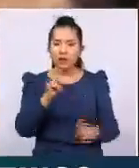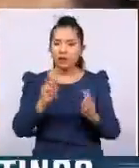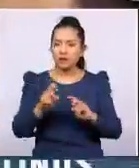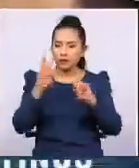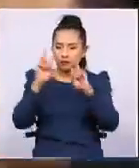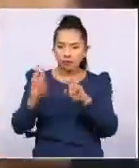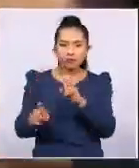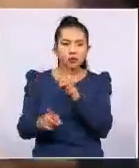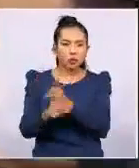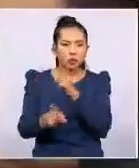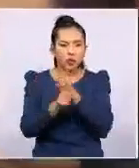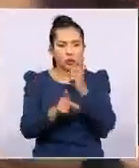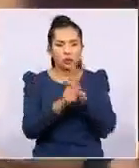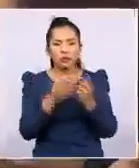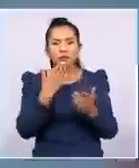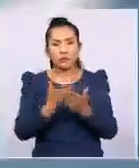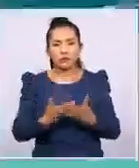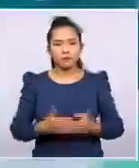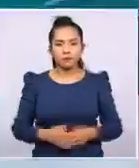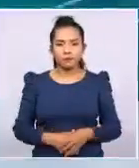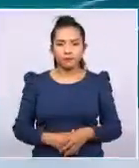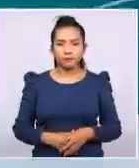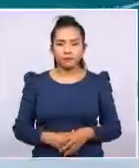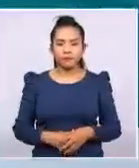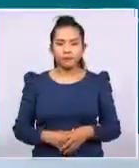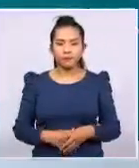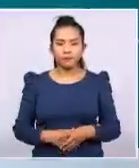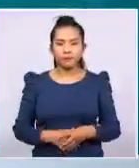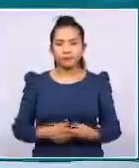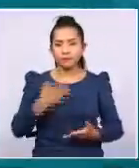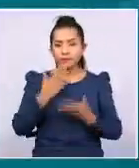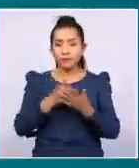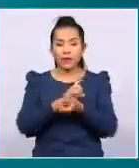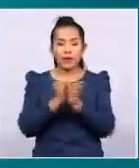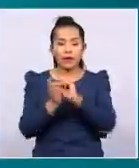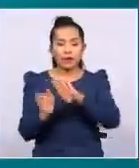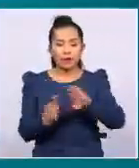repetitividad en las estaciones de servicio. Bien, cambiemos de tema y hablemos.